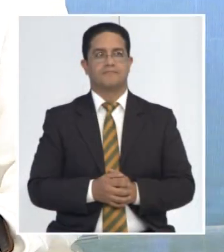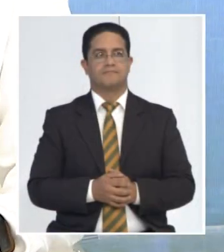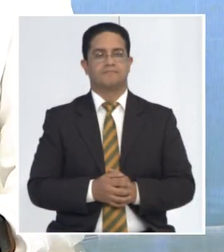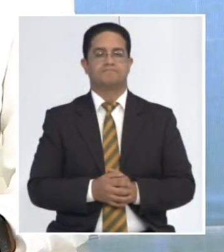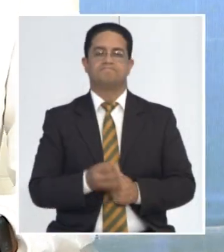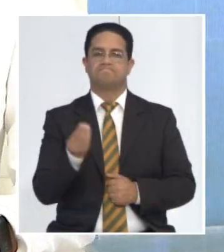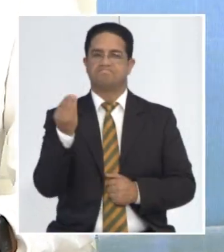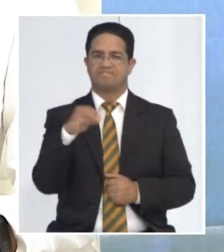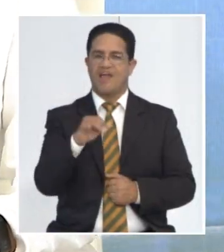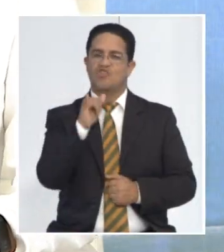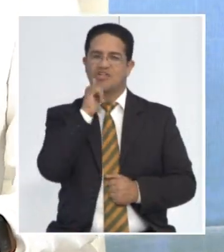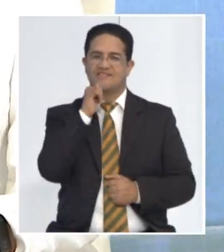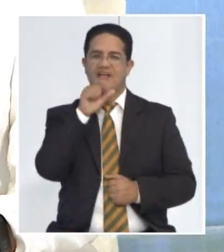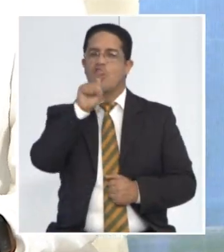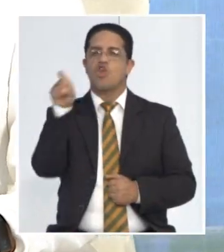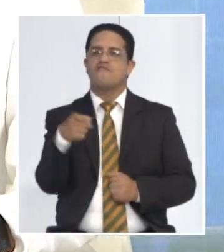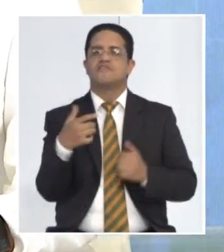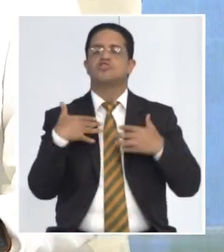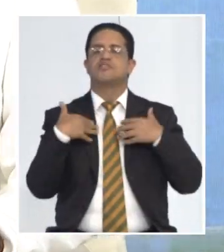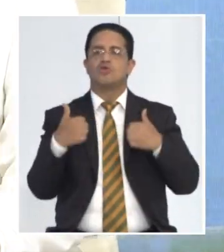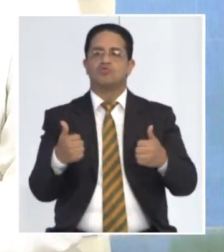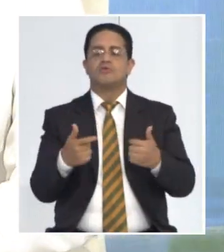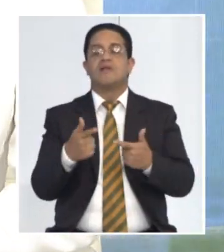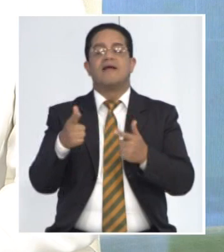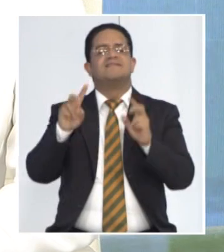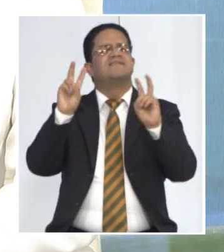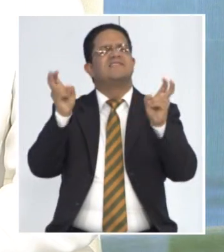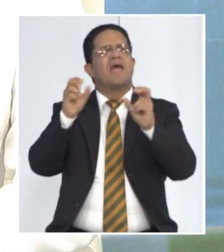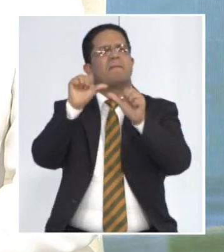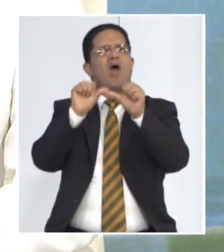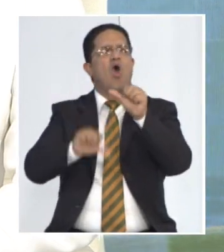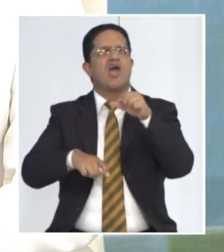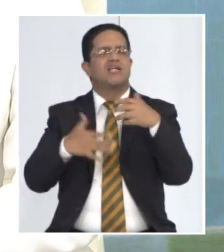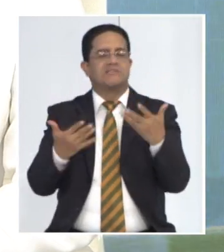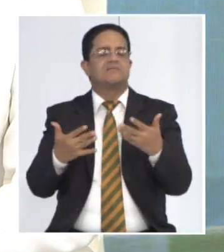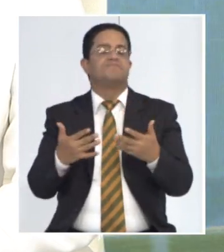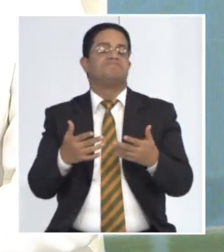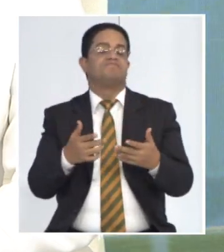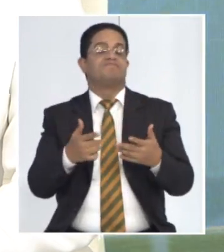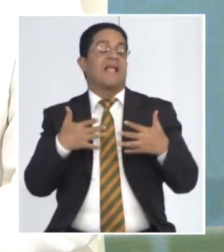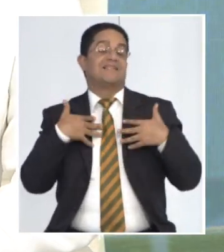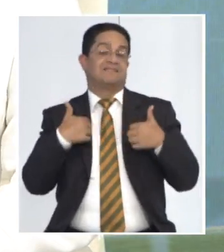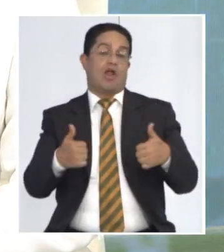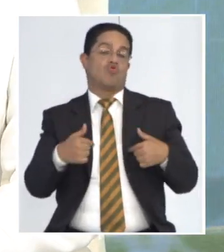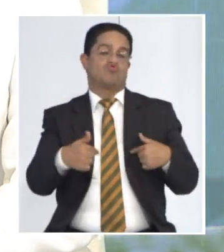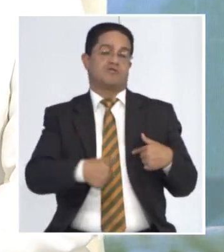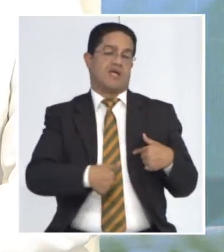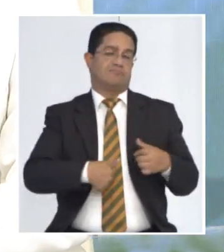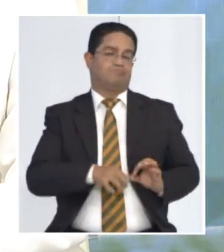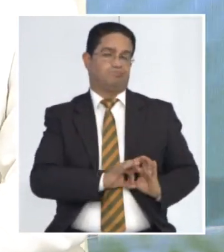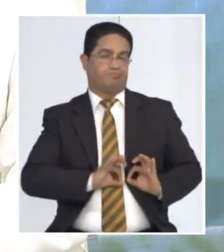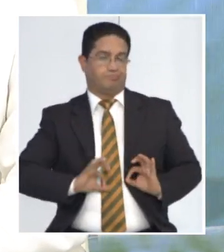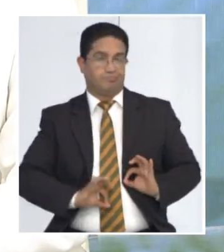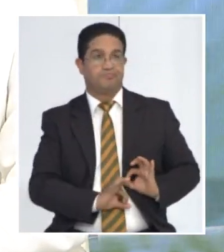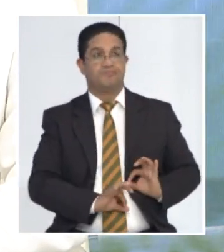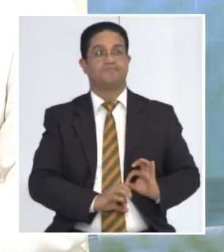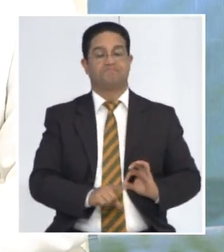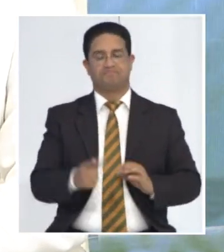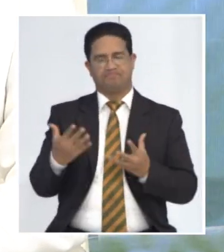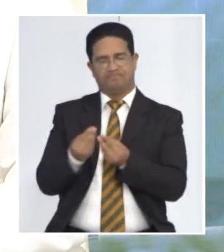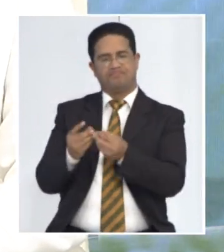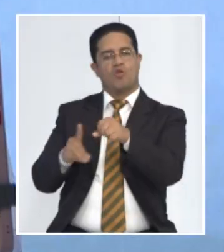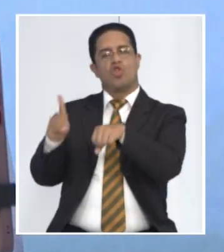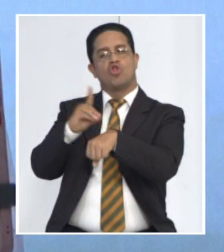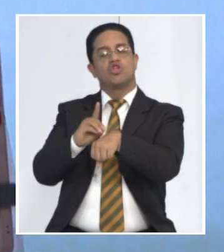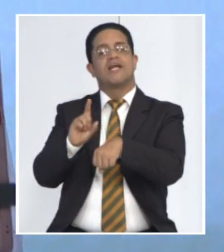Seguimos con más de noticias Globovisión Salud y estamos hablando el día de hoy sobre nuestra salud gastrointestinal. Nos acompaña el doctor